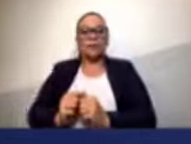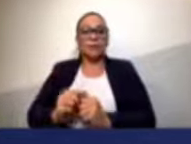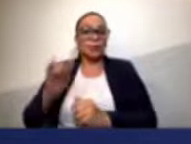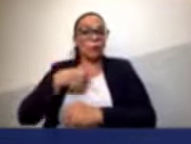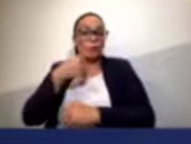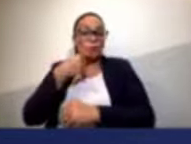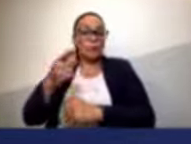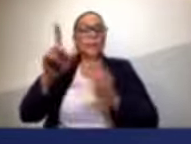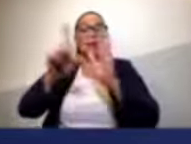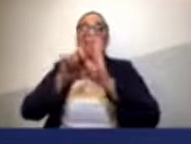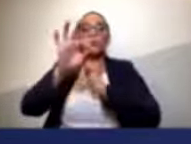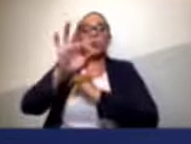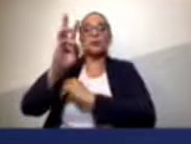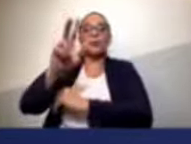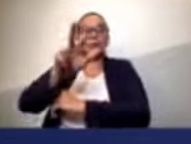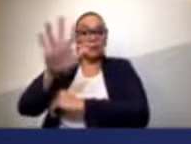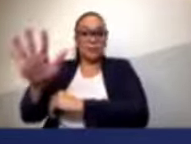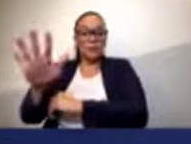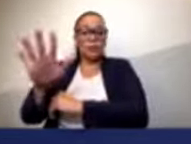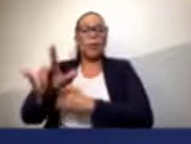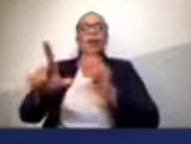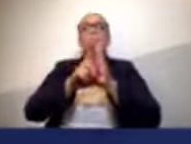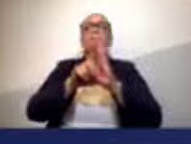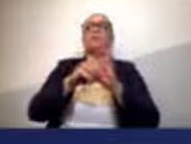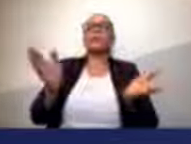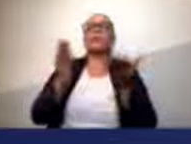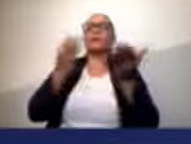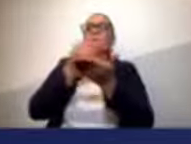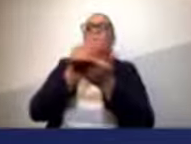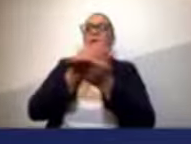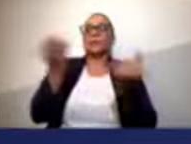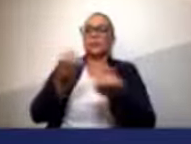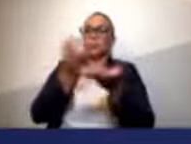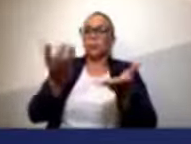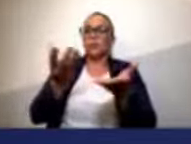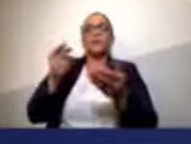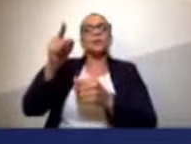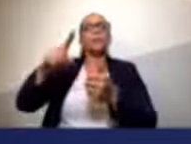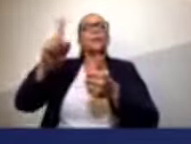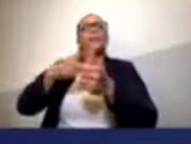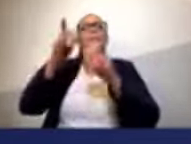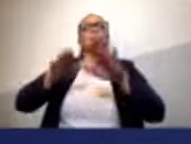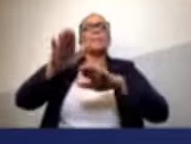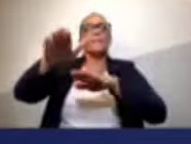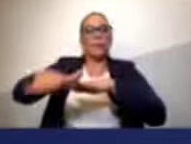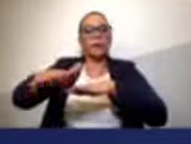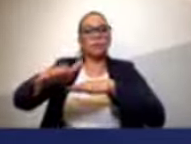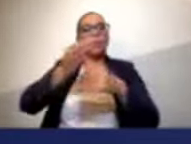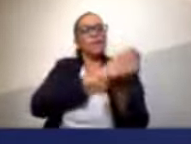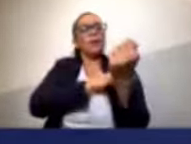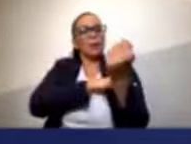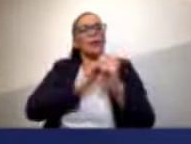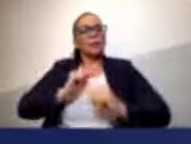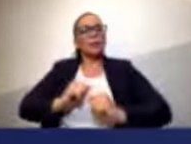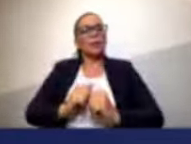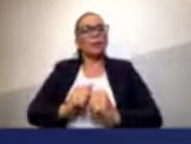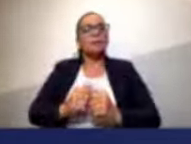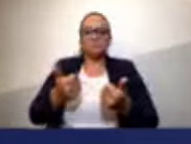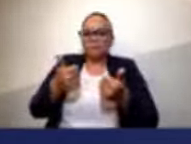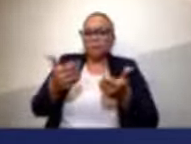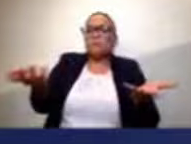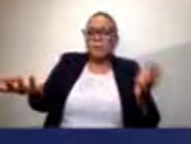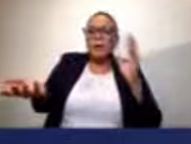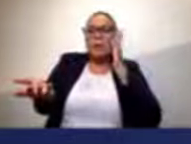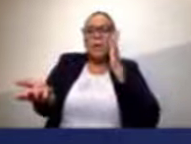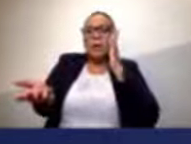dije, la ley 9635, la ley de fortalecimiento de las finanzas públicas, fue un primer paso y un paso valiente. Yo no le quito crédito a